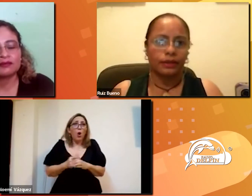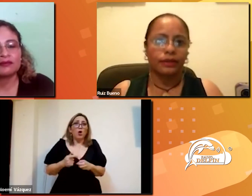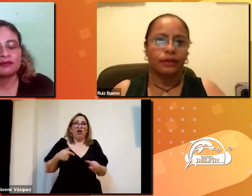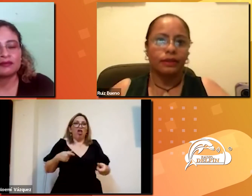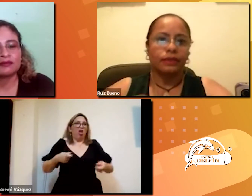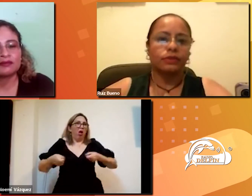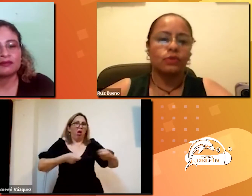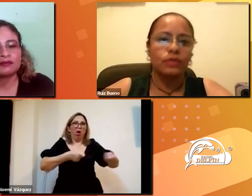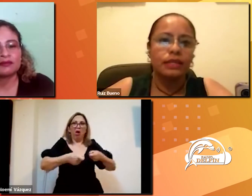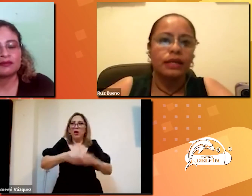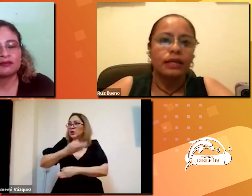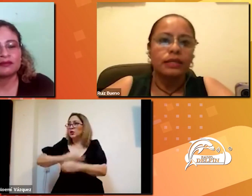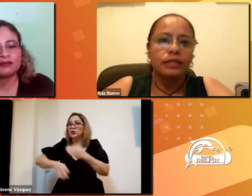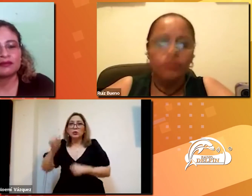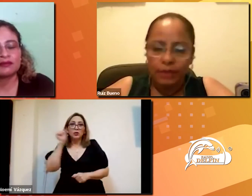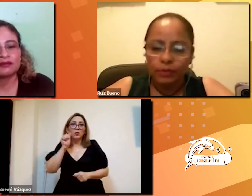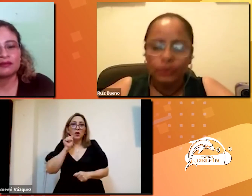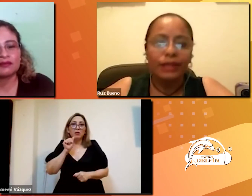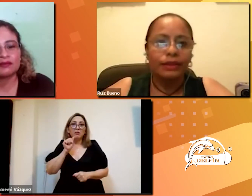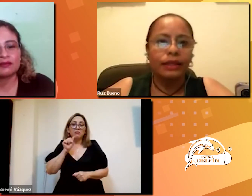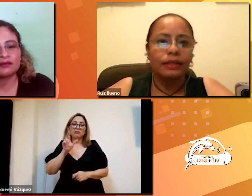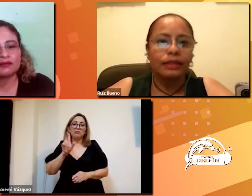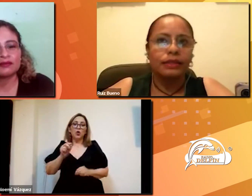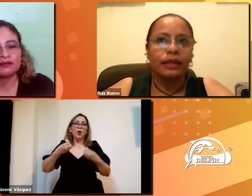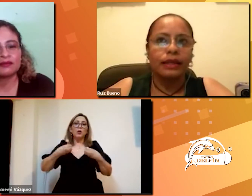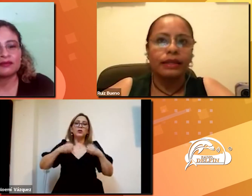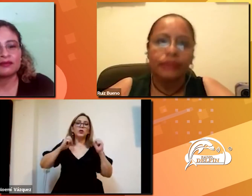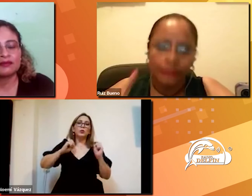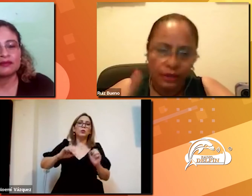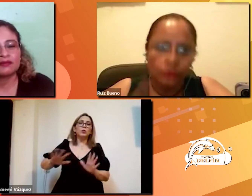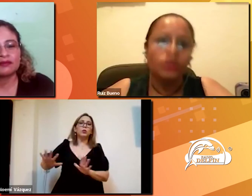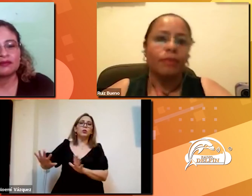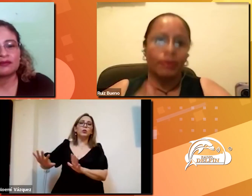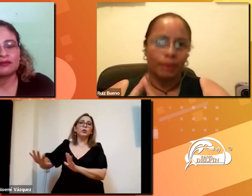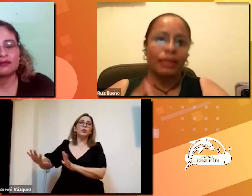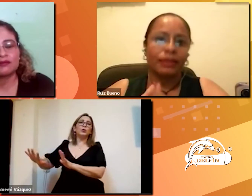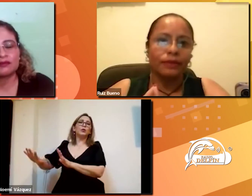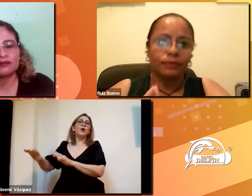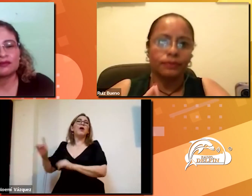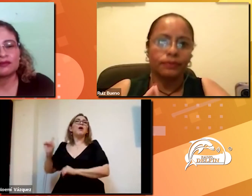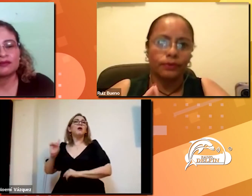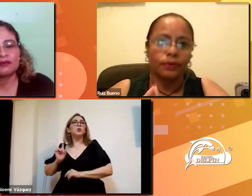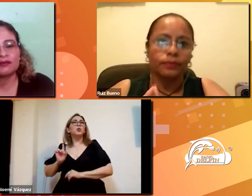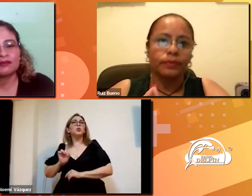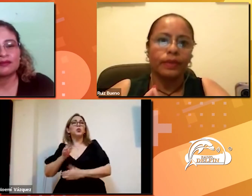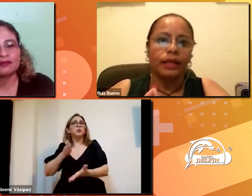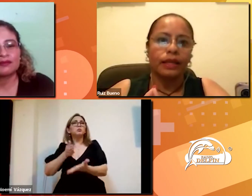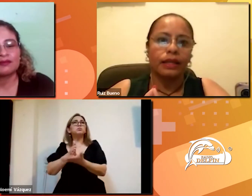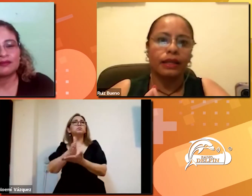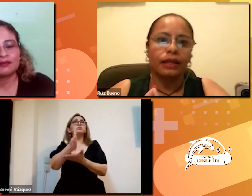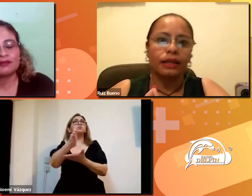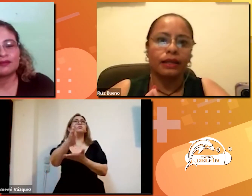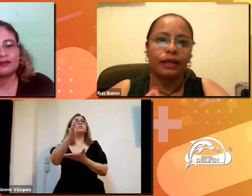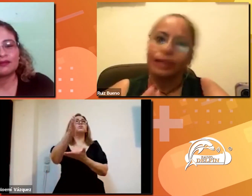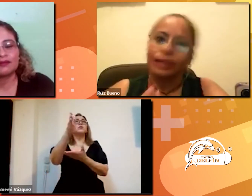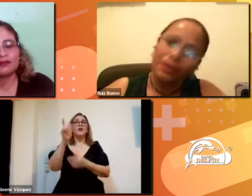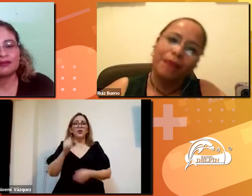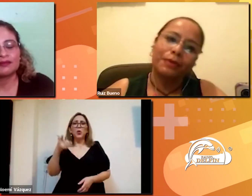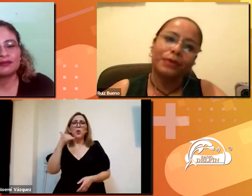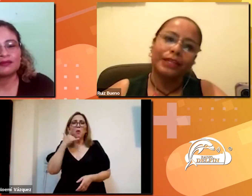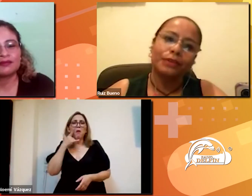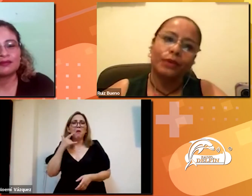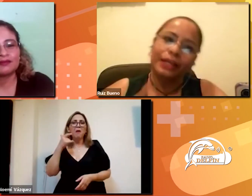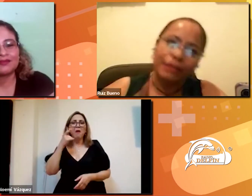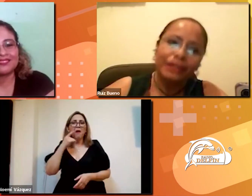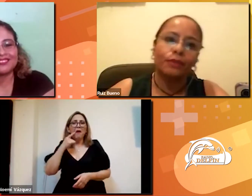tener. Entonces, sí es bien importante el tratarnos amablemente, ¿no? El que yo me